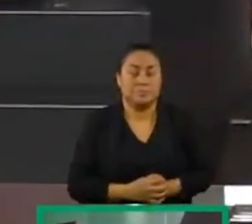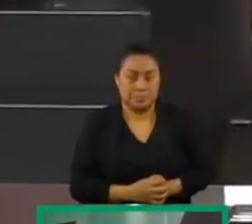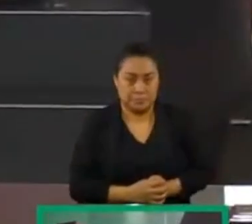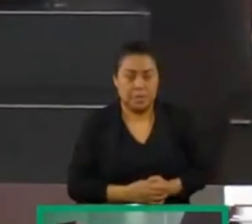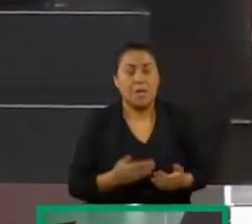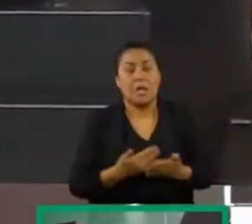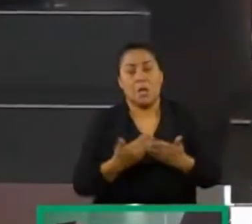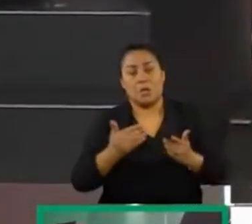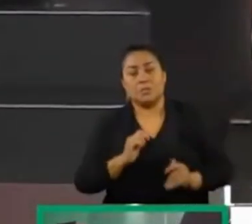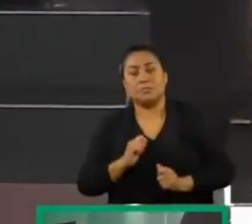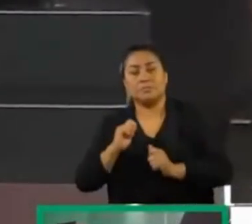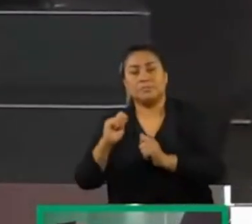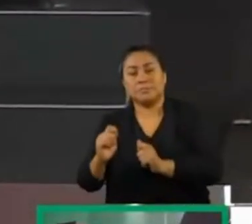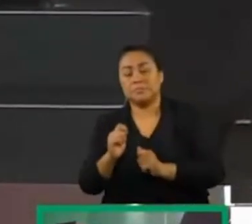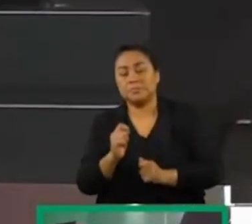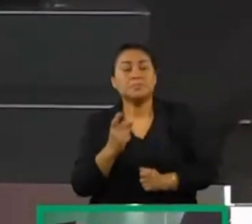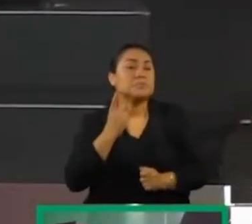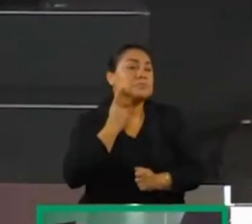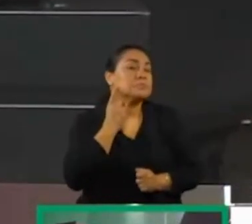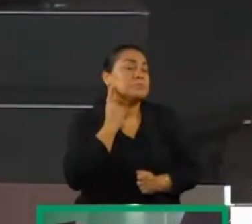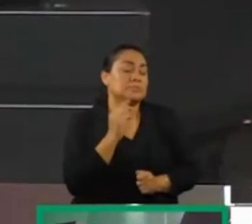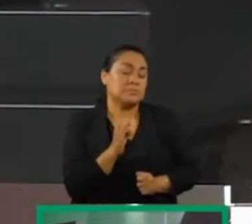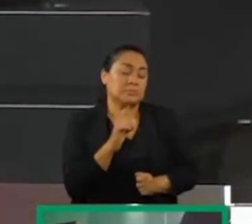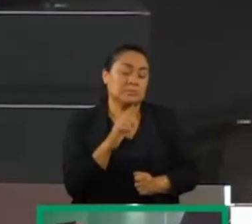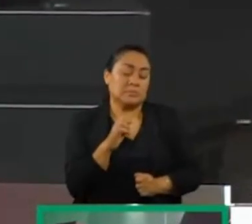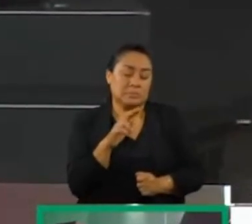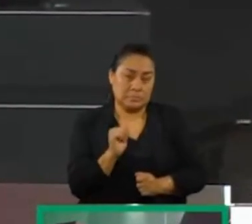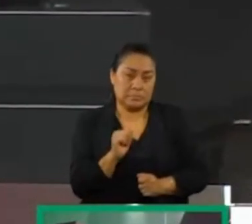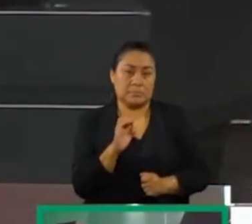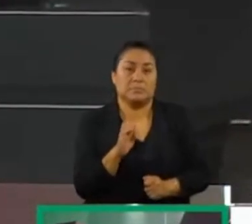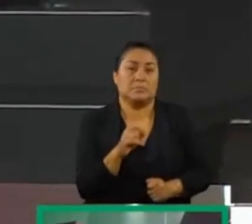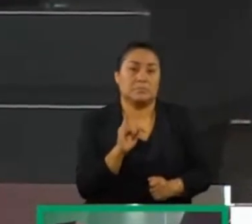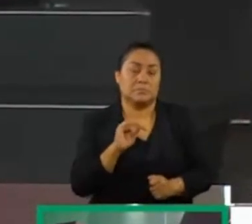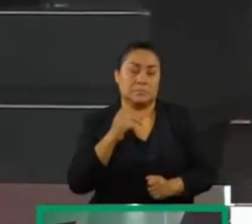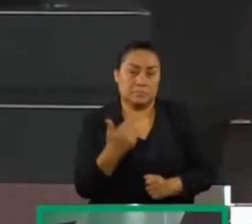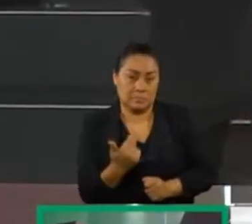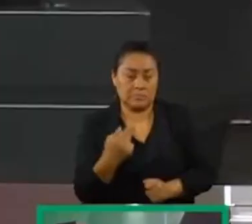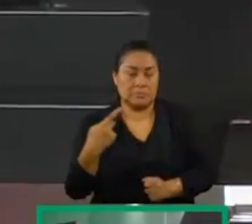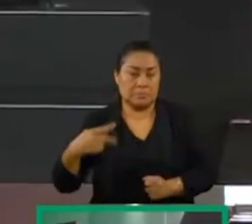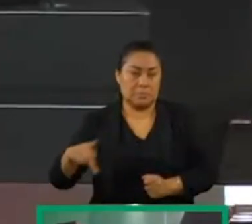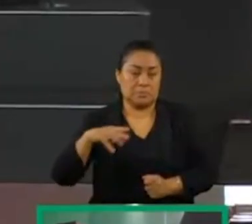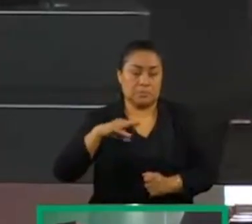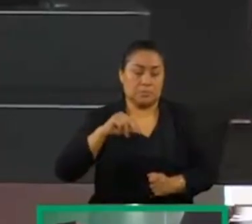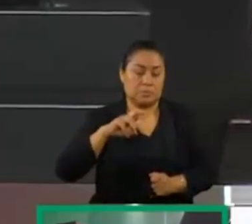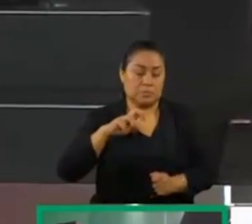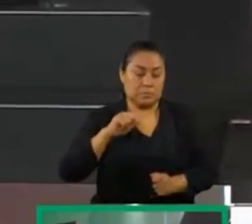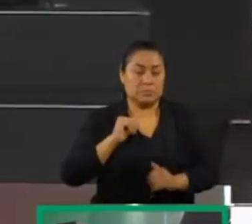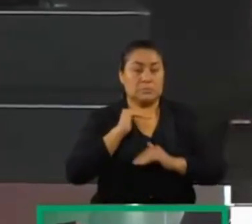Tiene ahora el uso de la palabra la diputada Elena Edith Segura Trejo de Morena, hasta por 5 minutos.